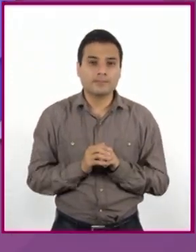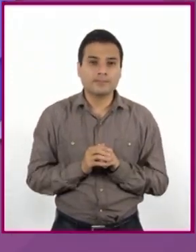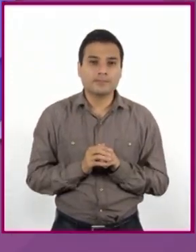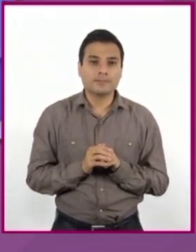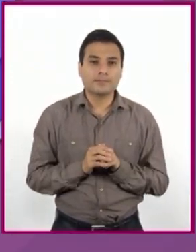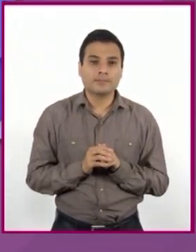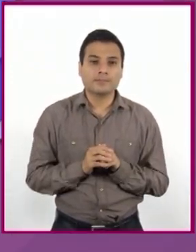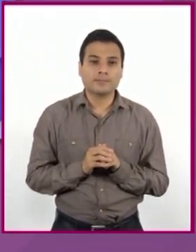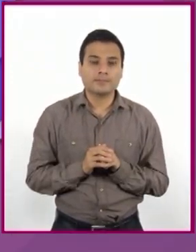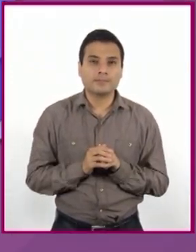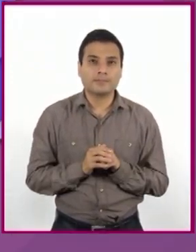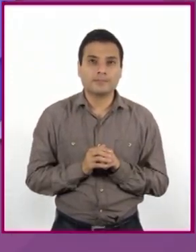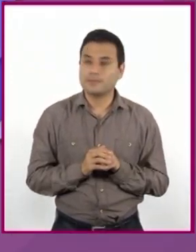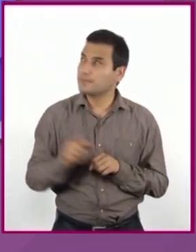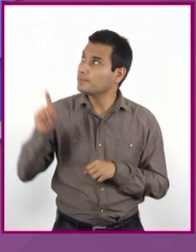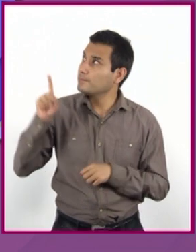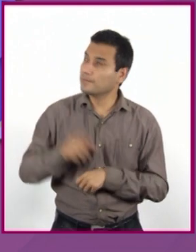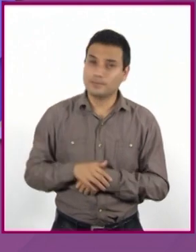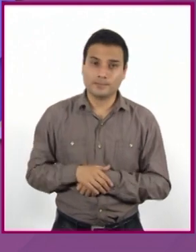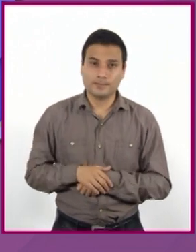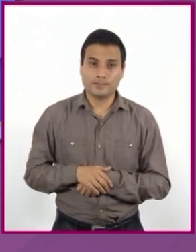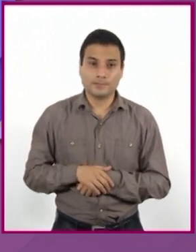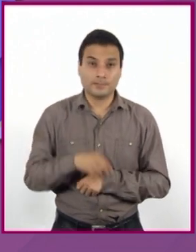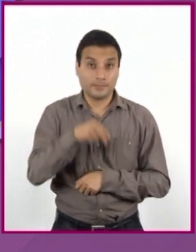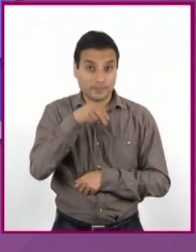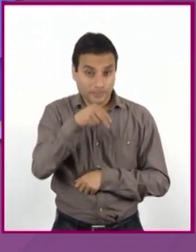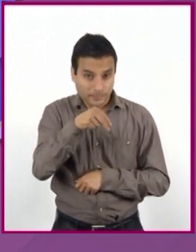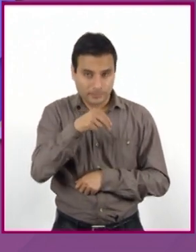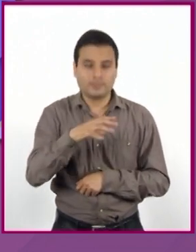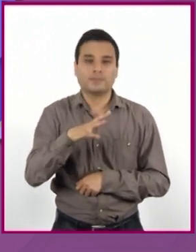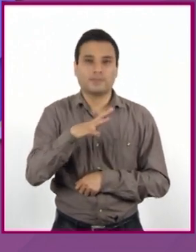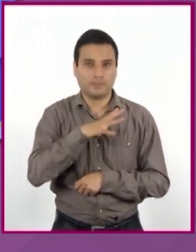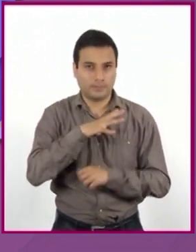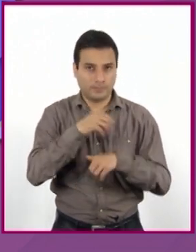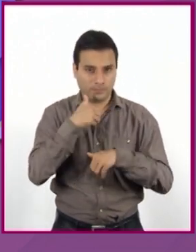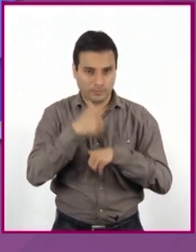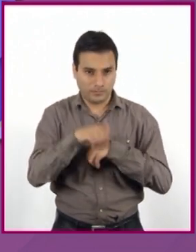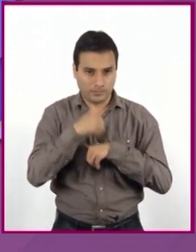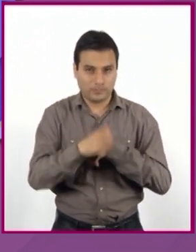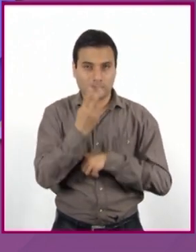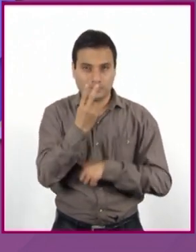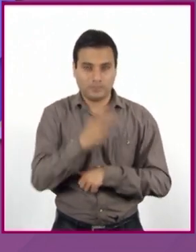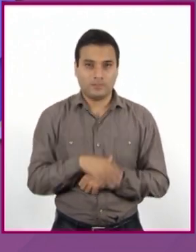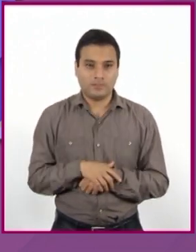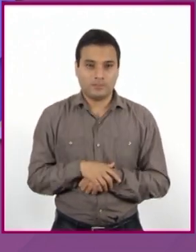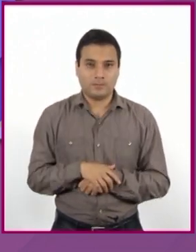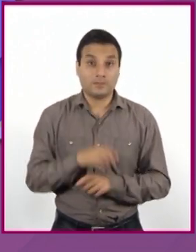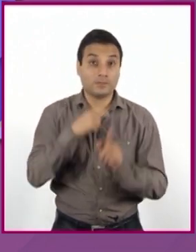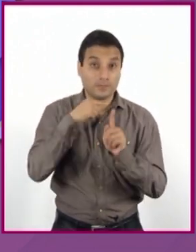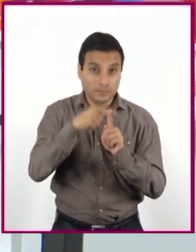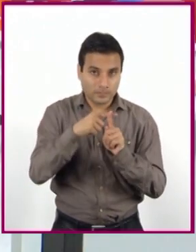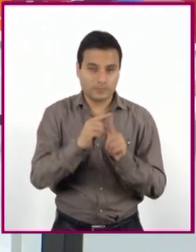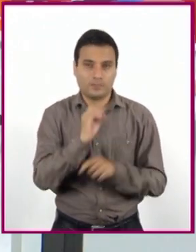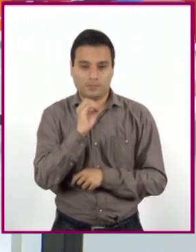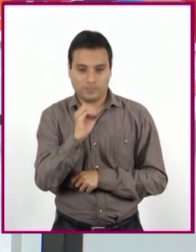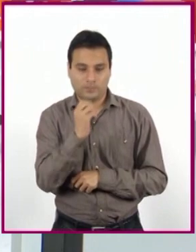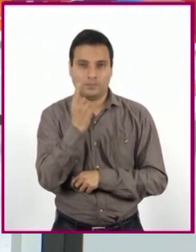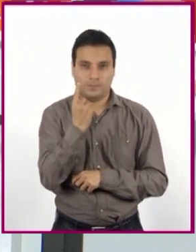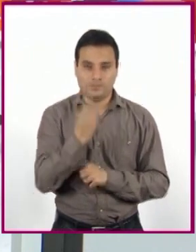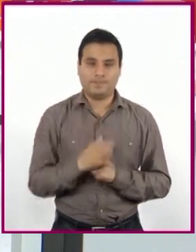nitrógeno, que tiene 2 y un oxígeno.